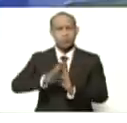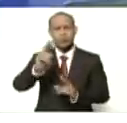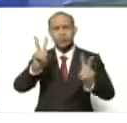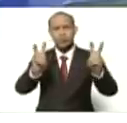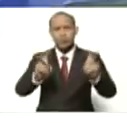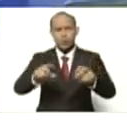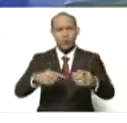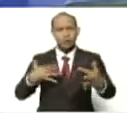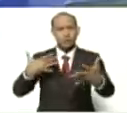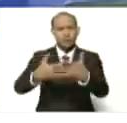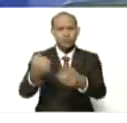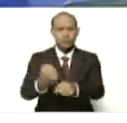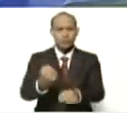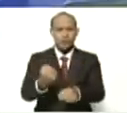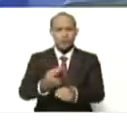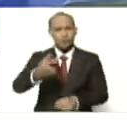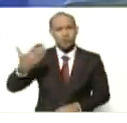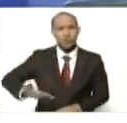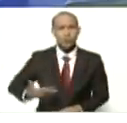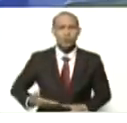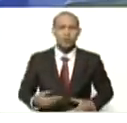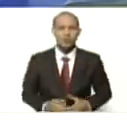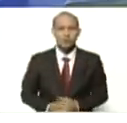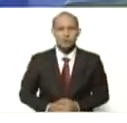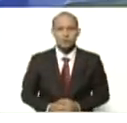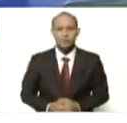toda esta labor es fundamental